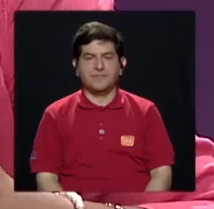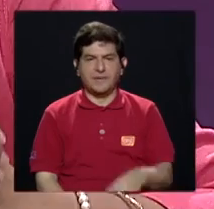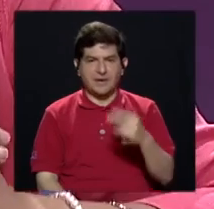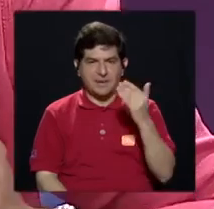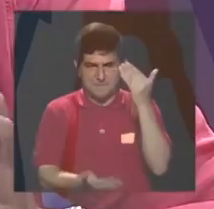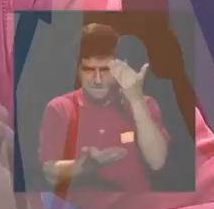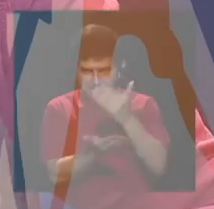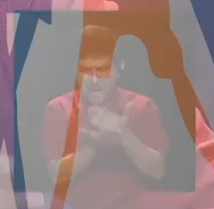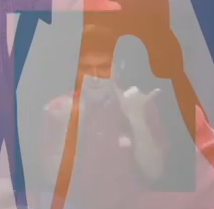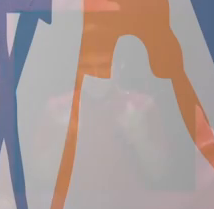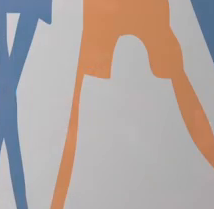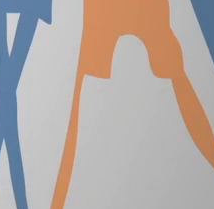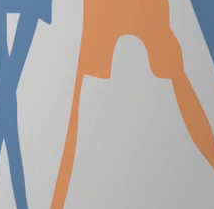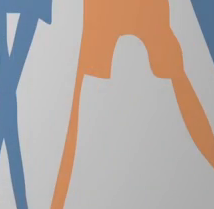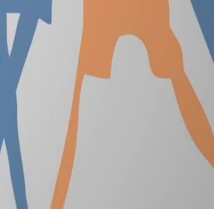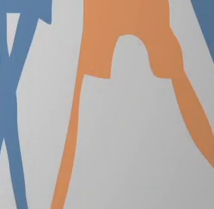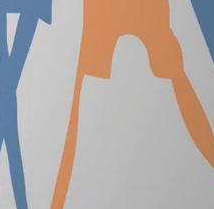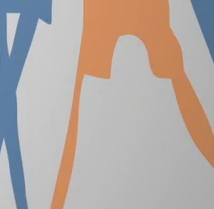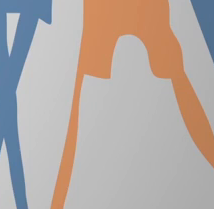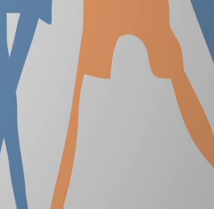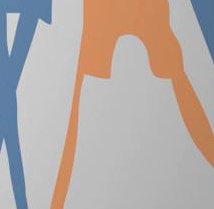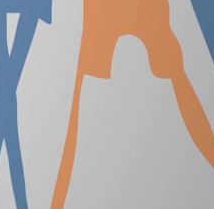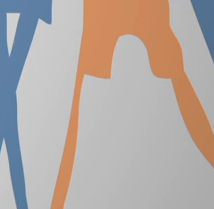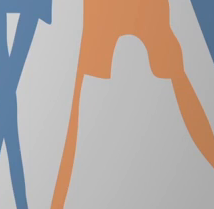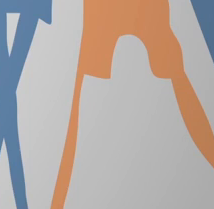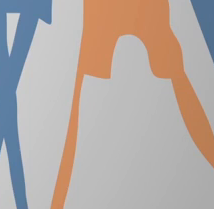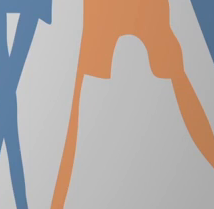pequeño corte comercial y seguir más con entre ella